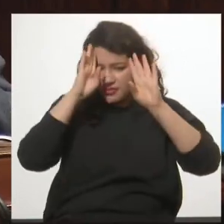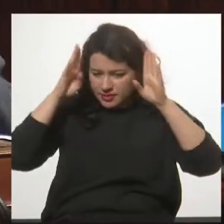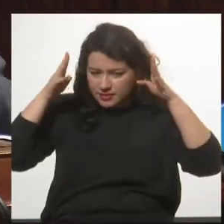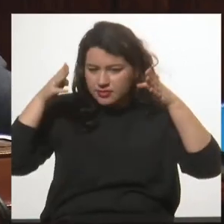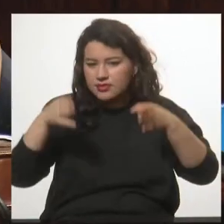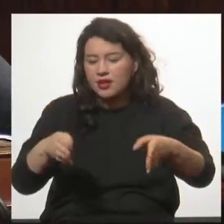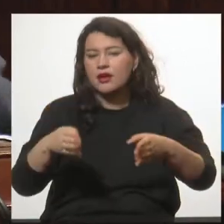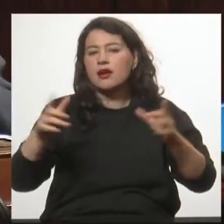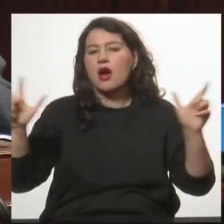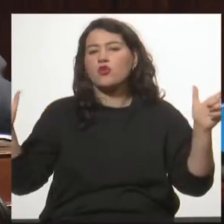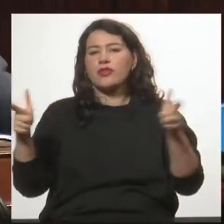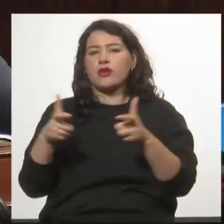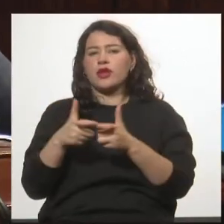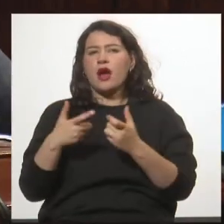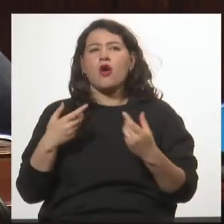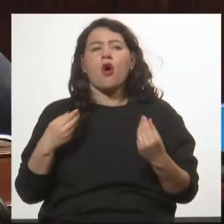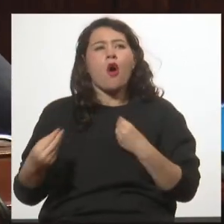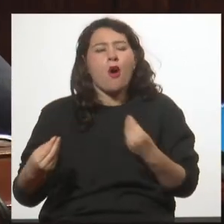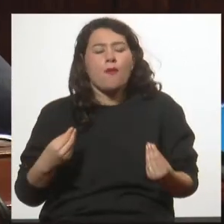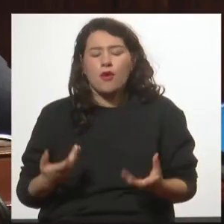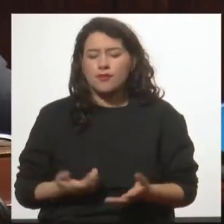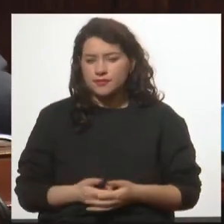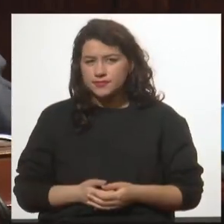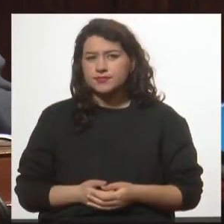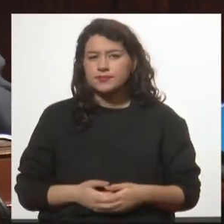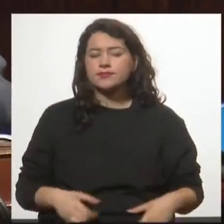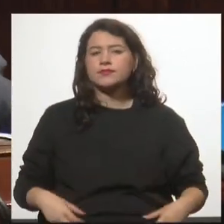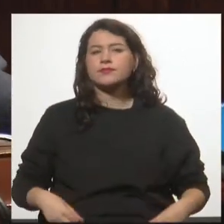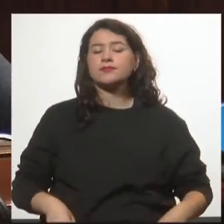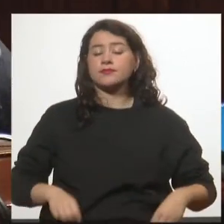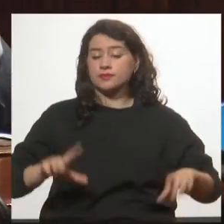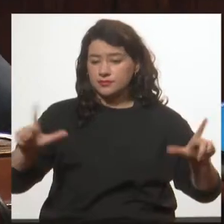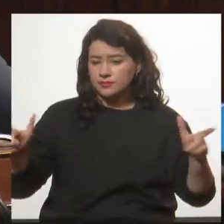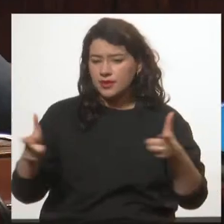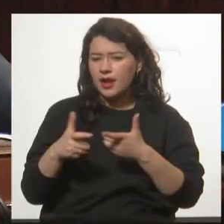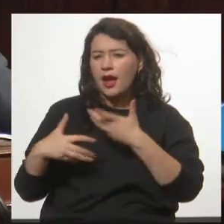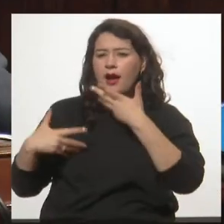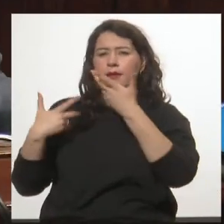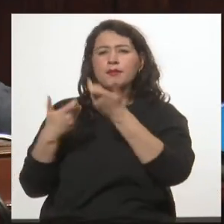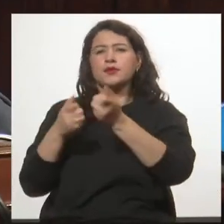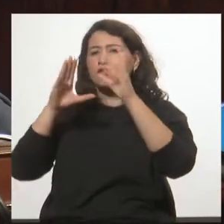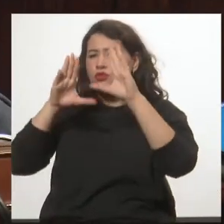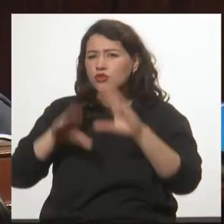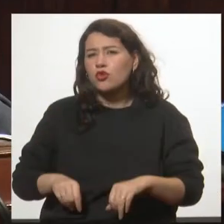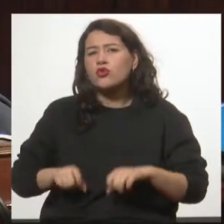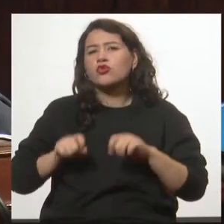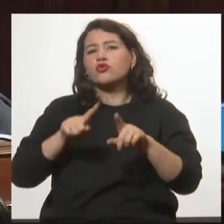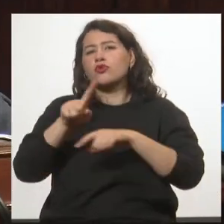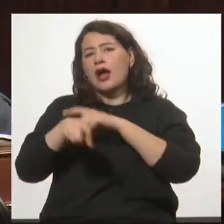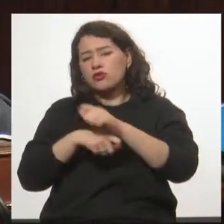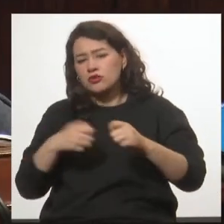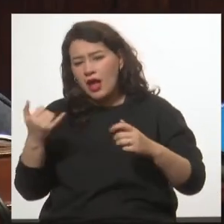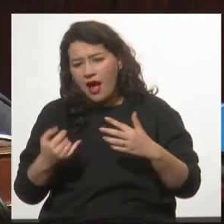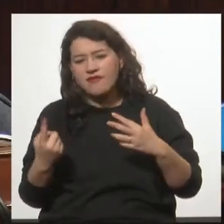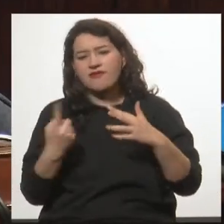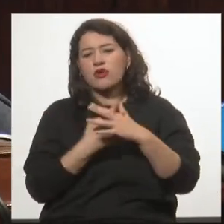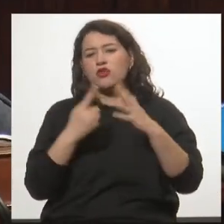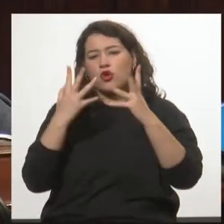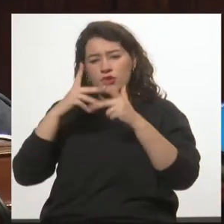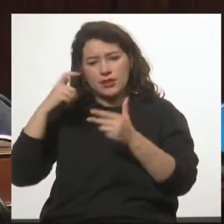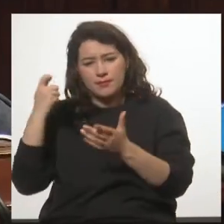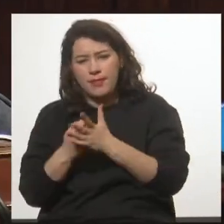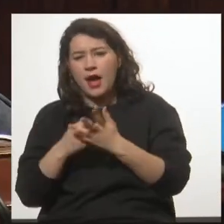esa auditoría la auditoría respaldo todas sus conclusiones con facturas órdenes de pago